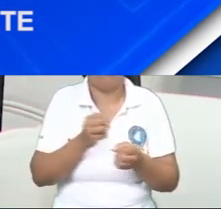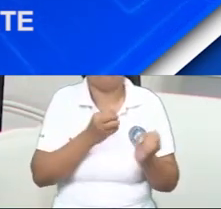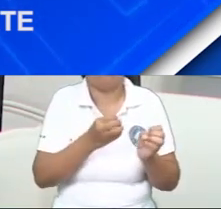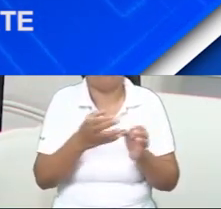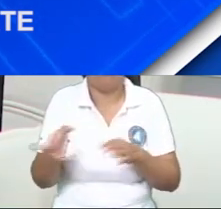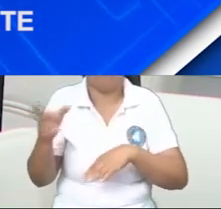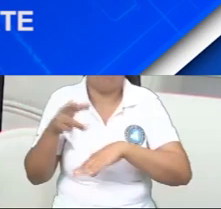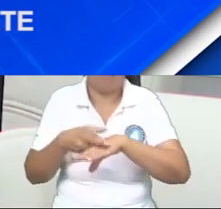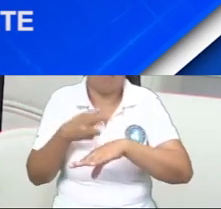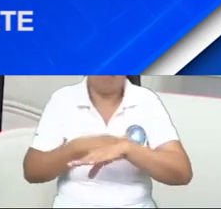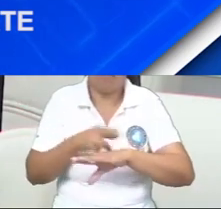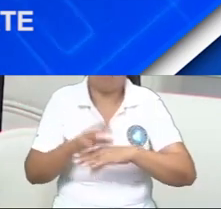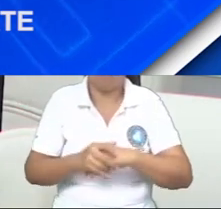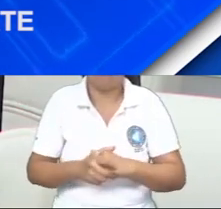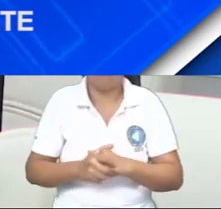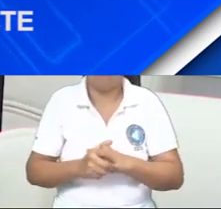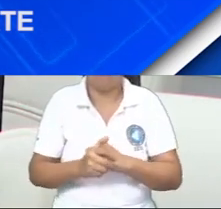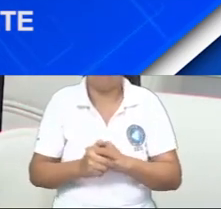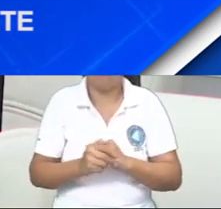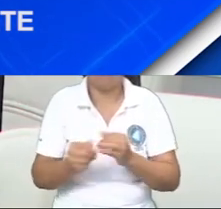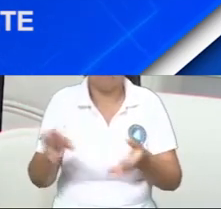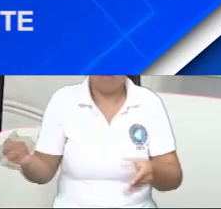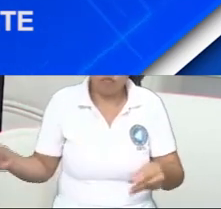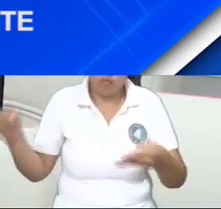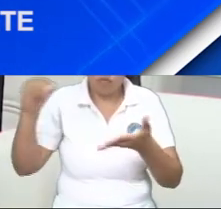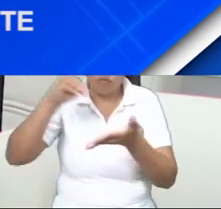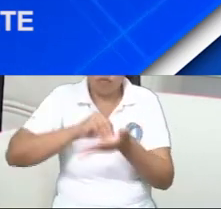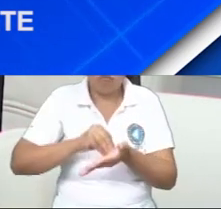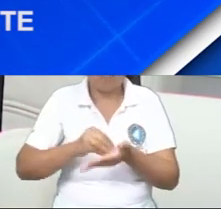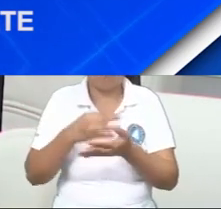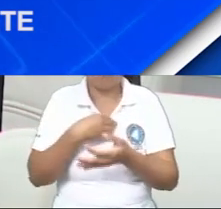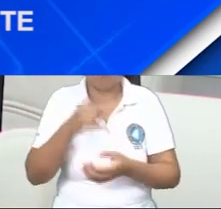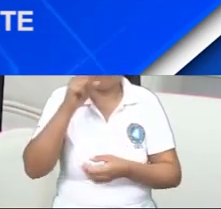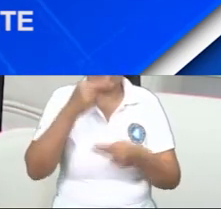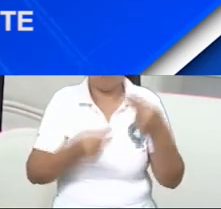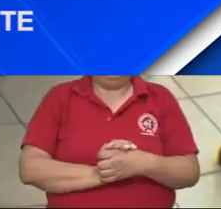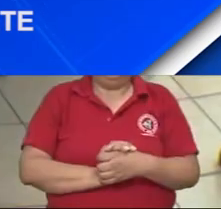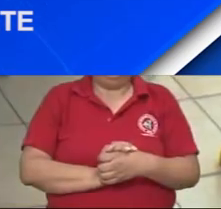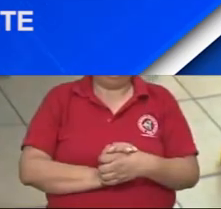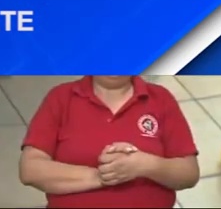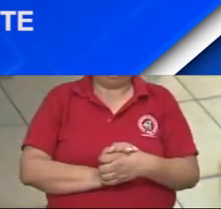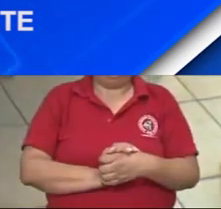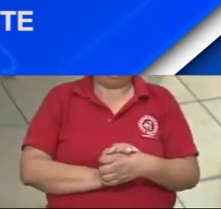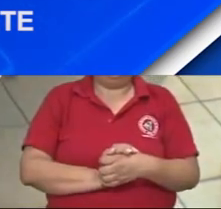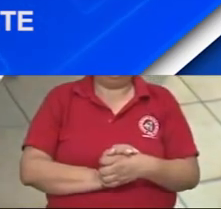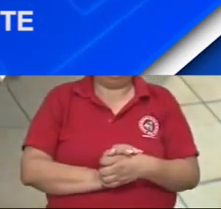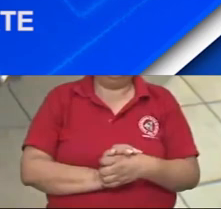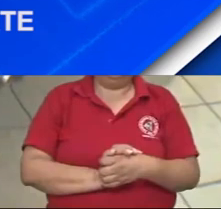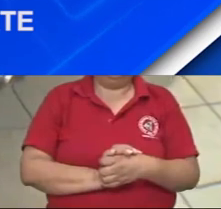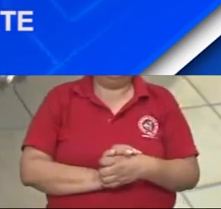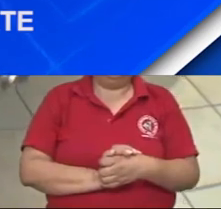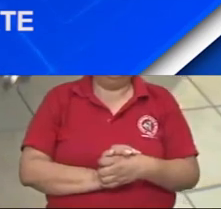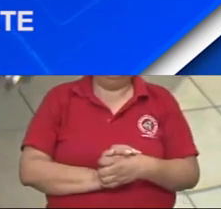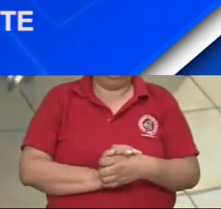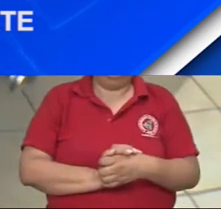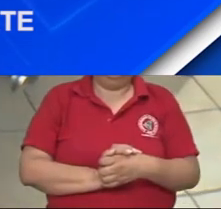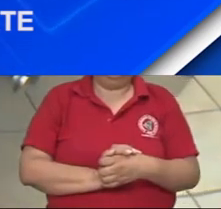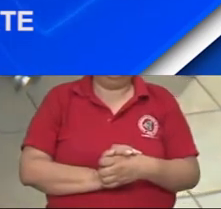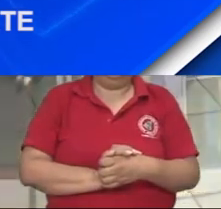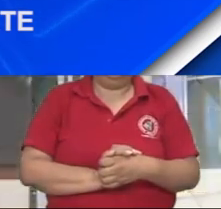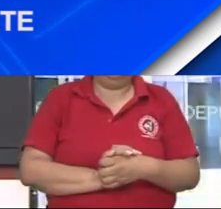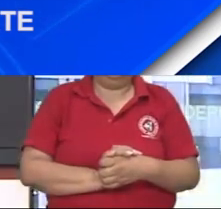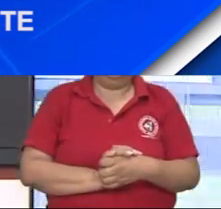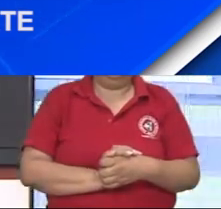con la materia. Normas consolidadas. 1. La ley número